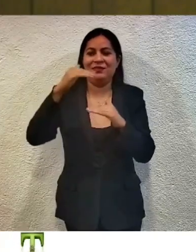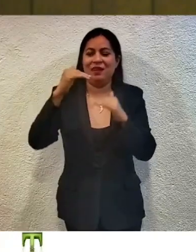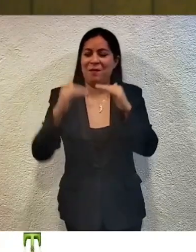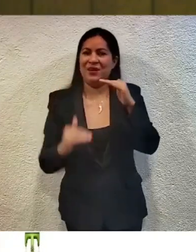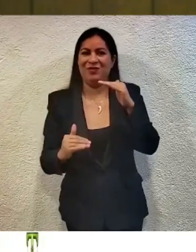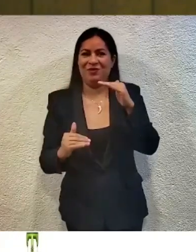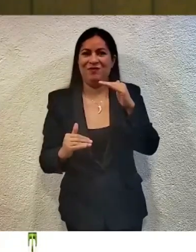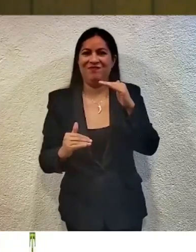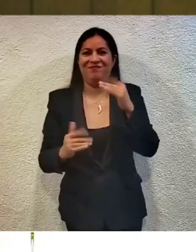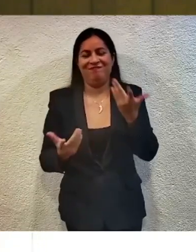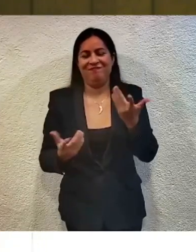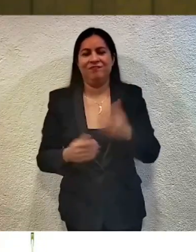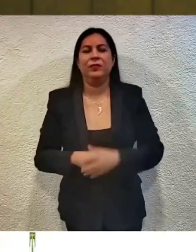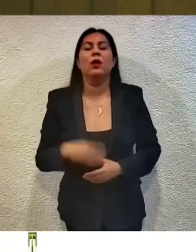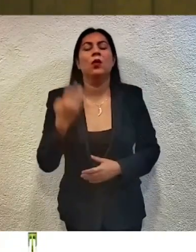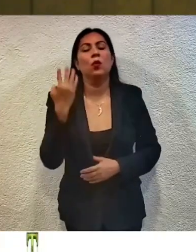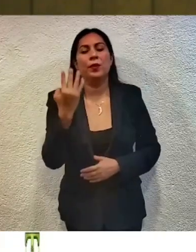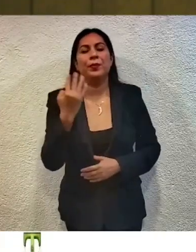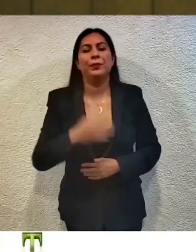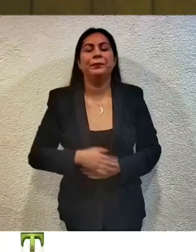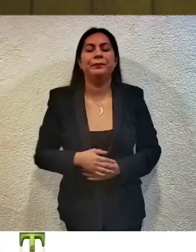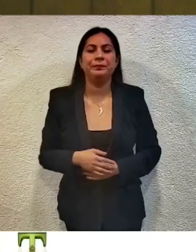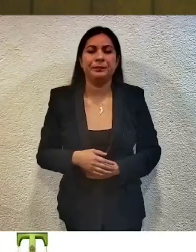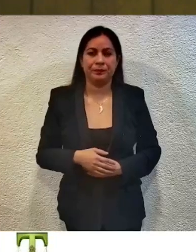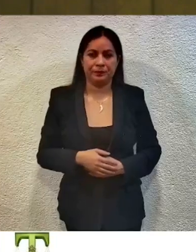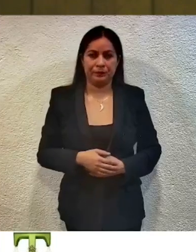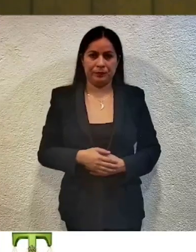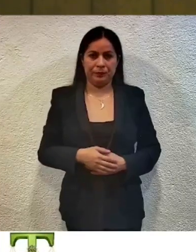votación. 4.